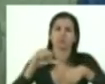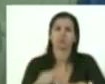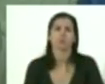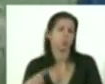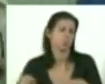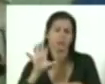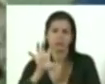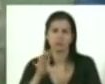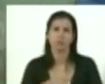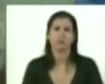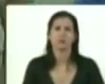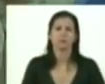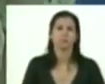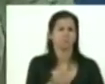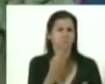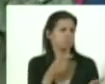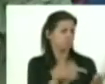donde